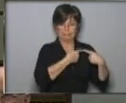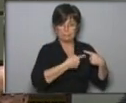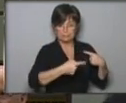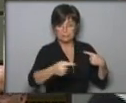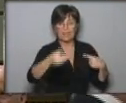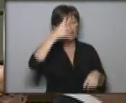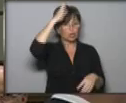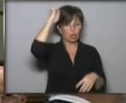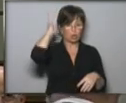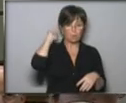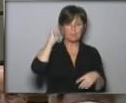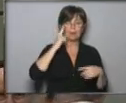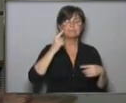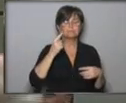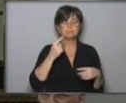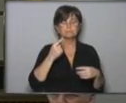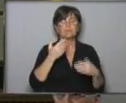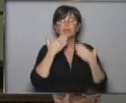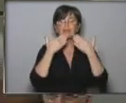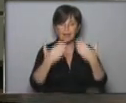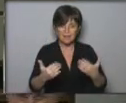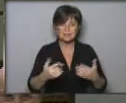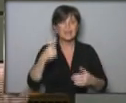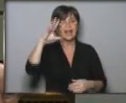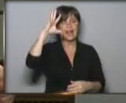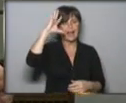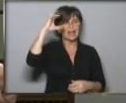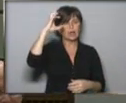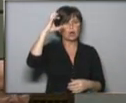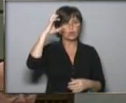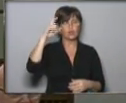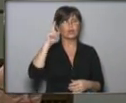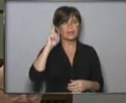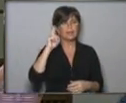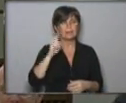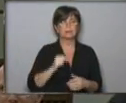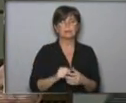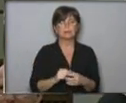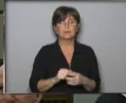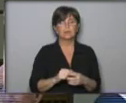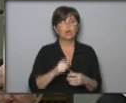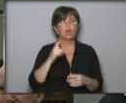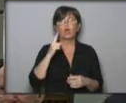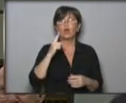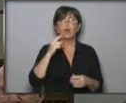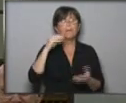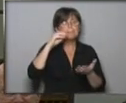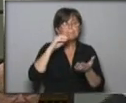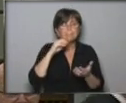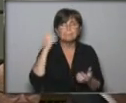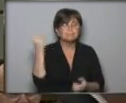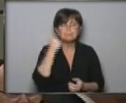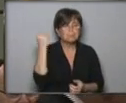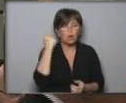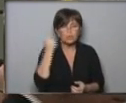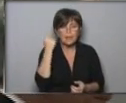Roma. Les recordó que la interpretación más precisa de los